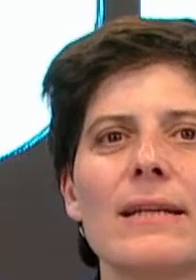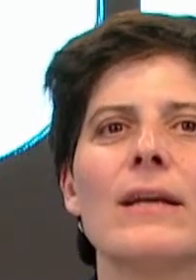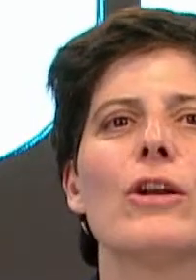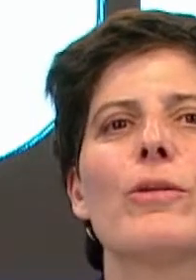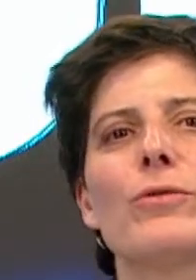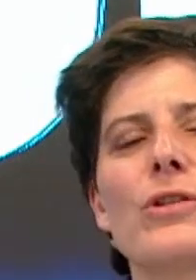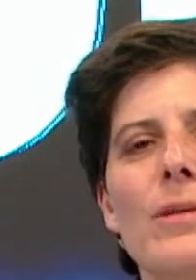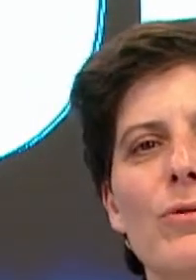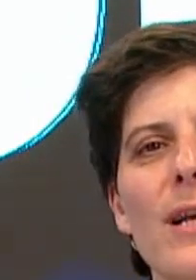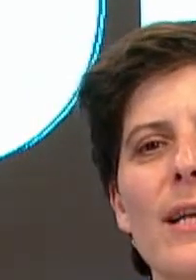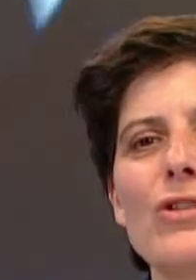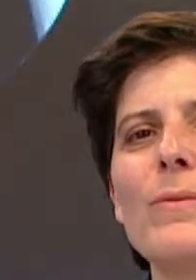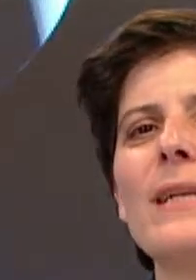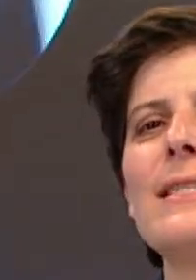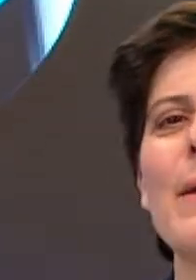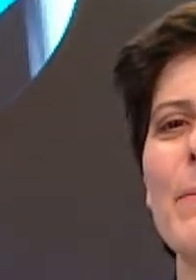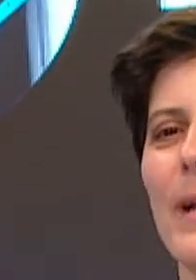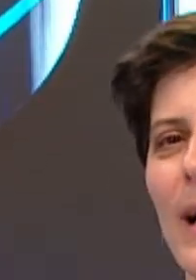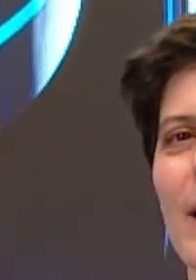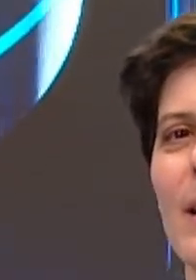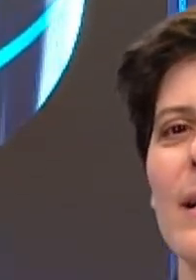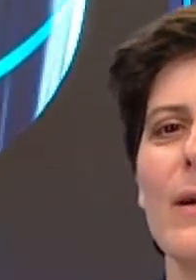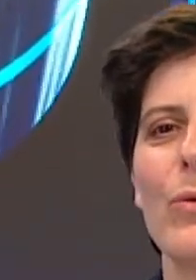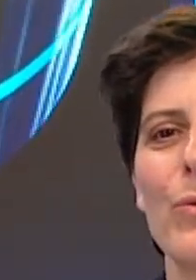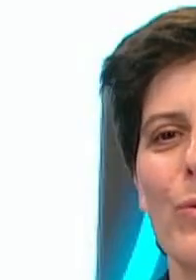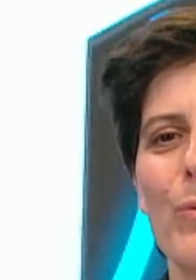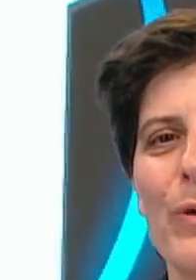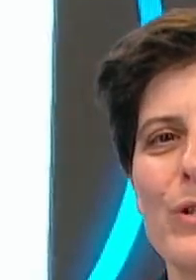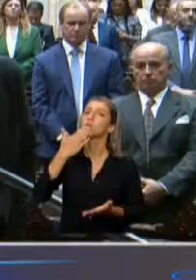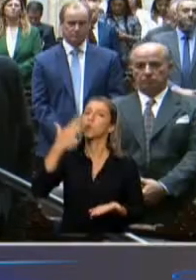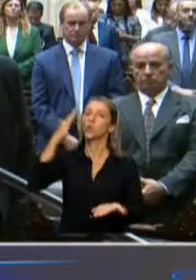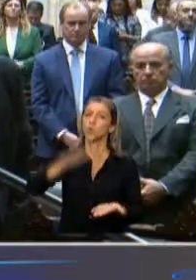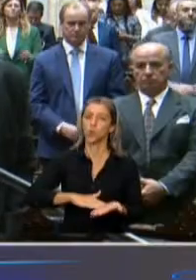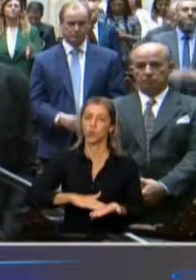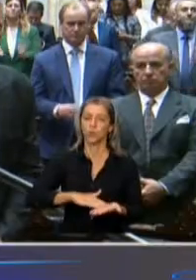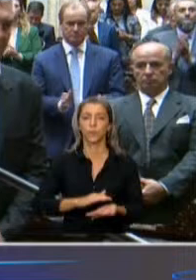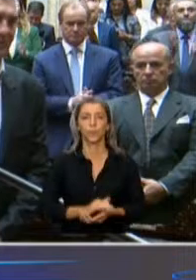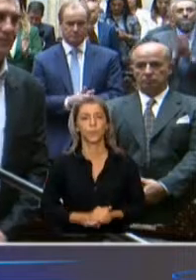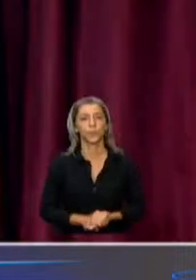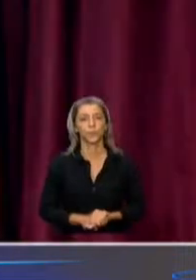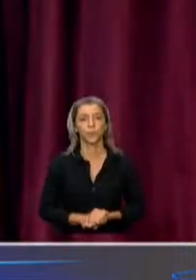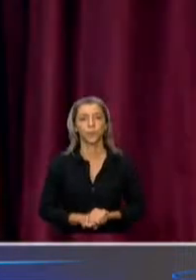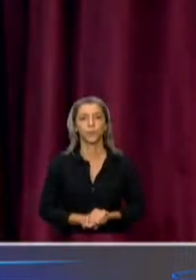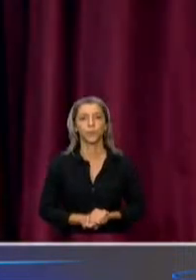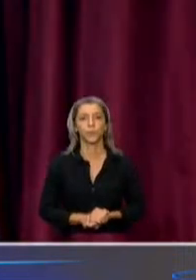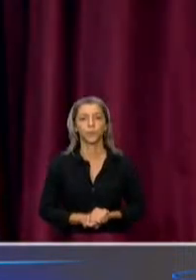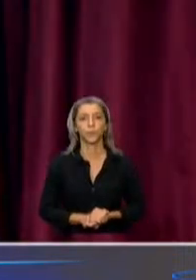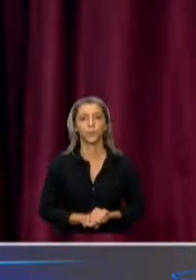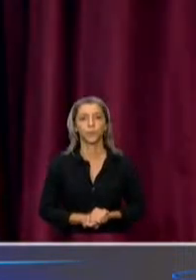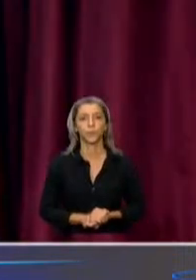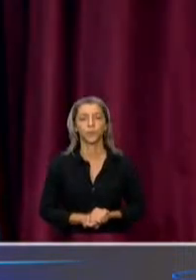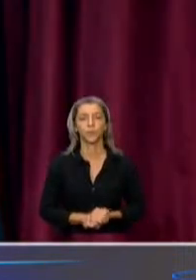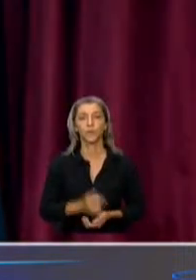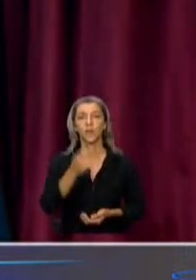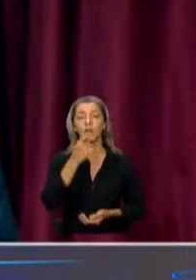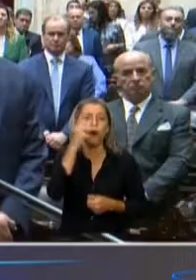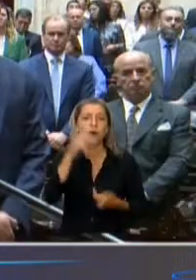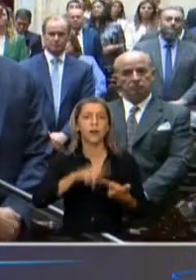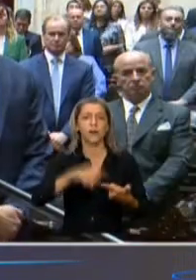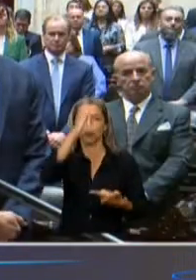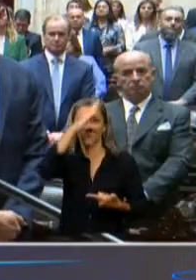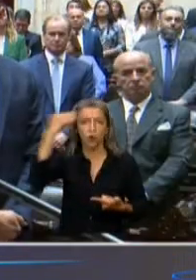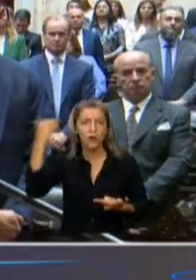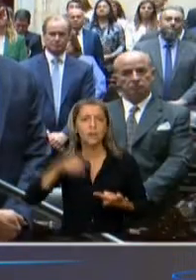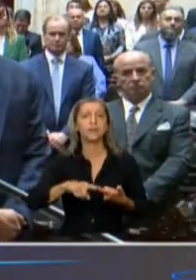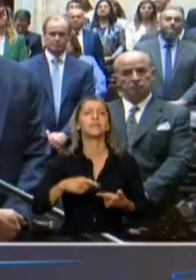pretenden ir los diputados y diputadas que asumen. Siempre hay un proceso donde se anotan por ahí en 5, 6, 8 comisiones, depende